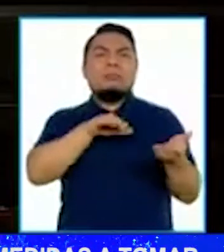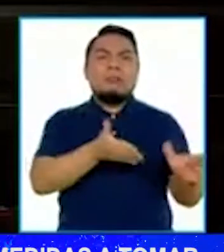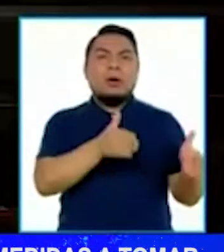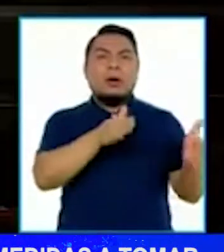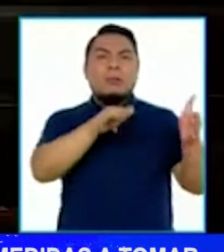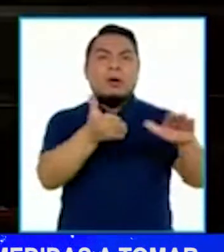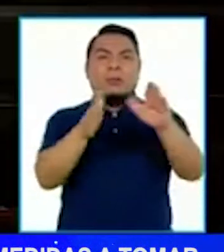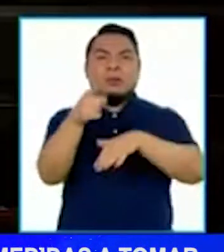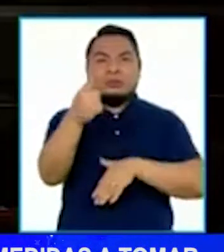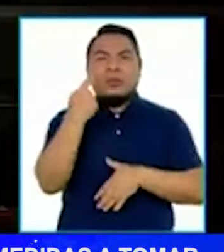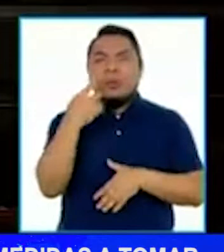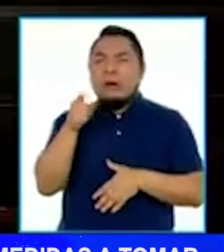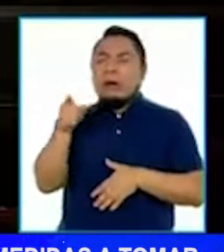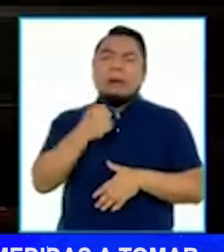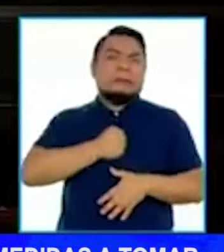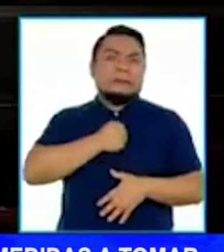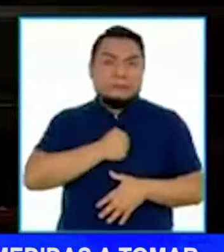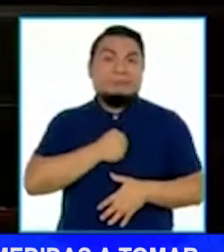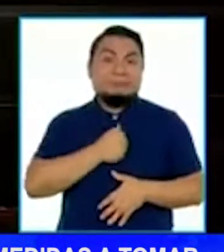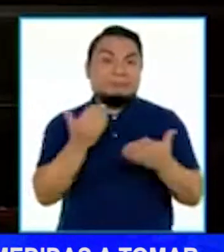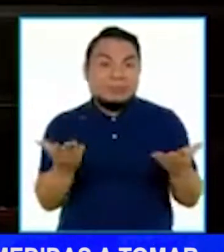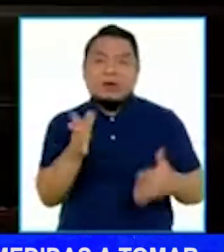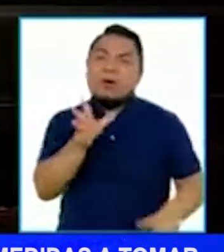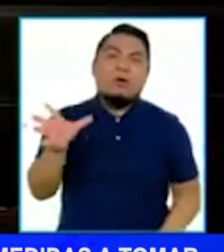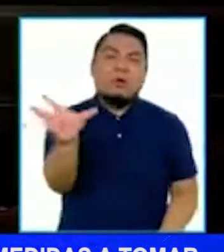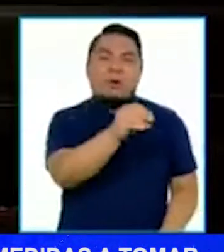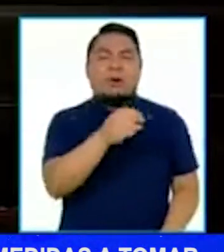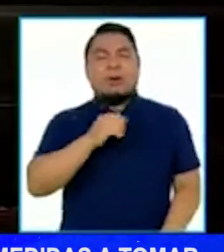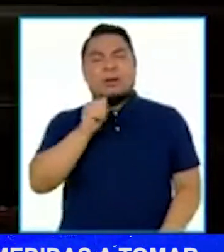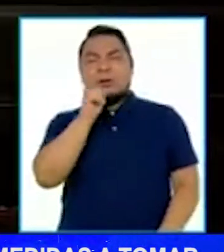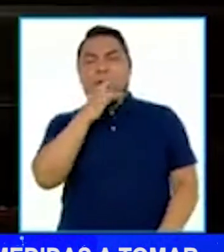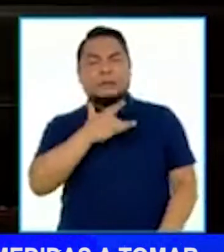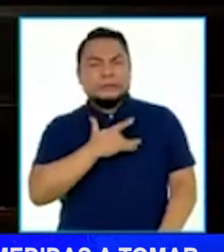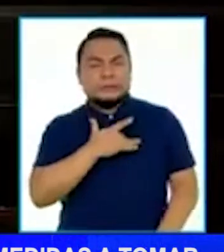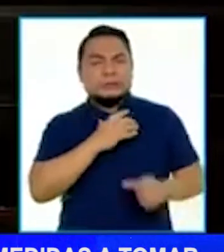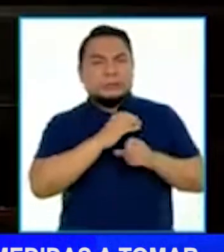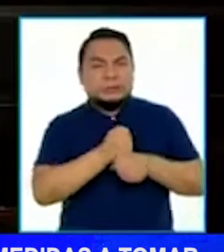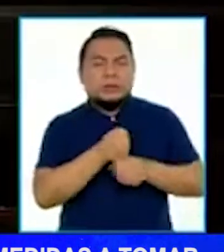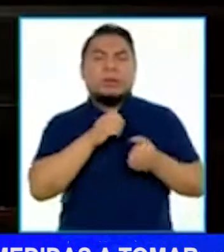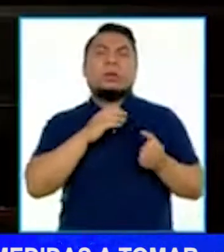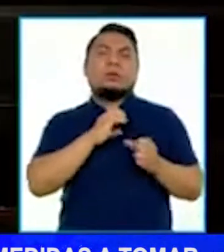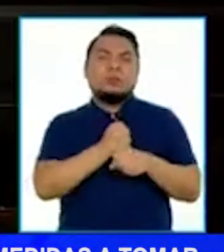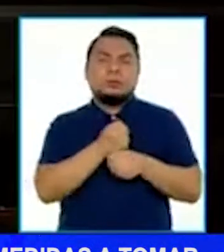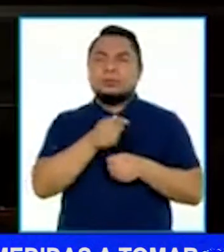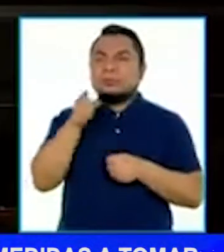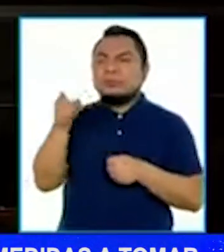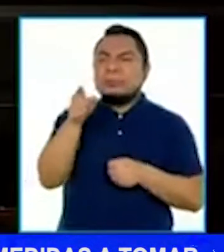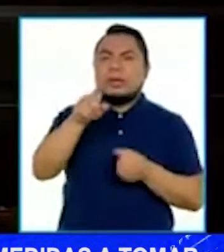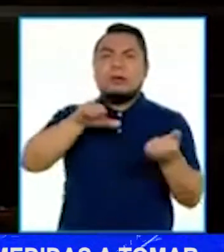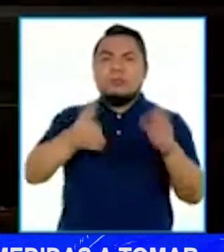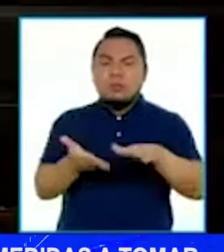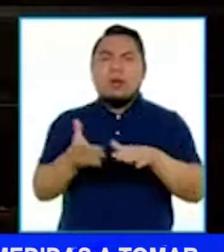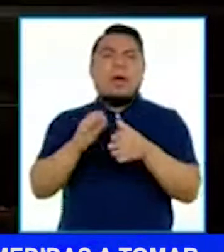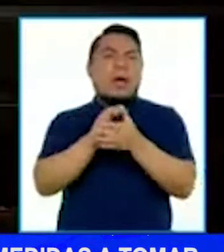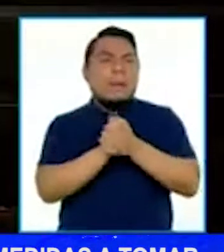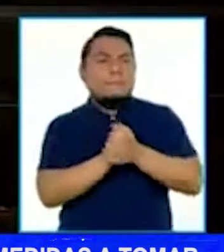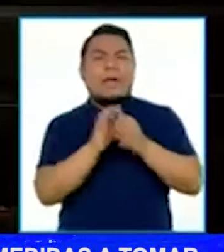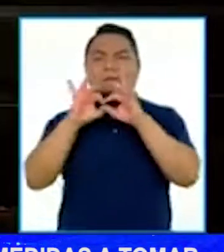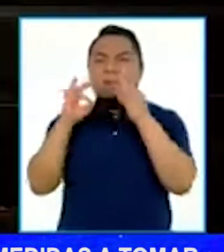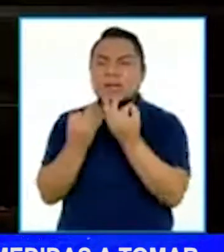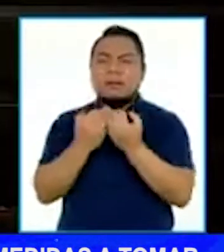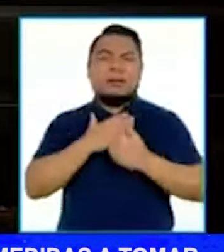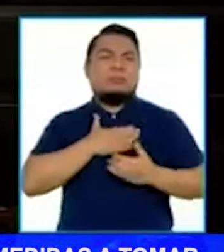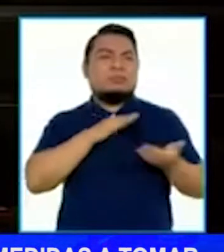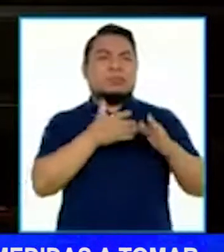como consecuencia de la pandemia. Todos compartimos el dolor por el sufrimiento y la partida de nuestros